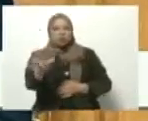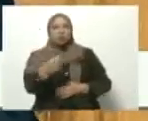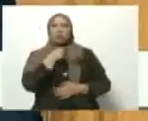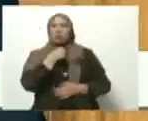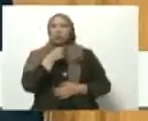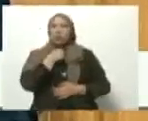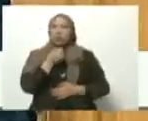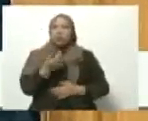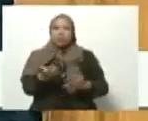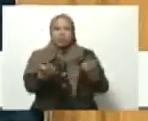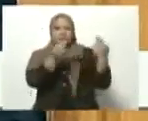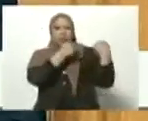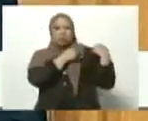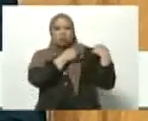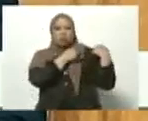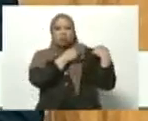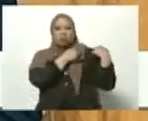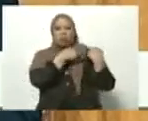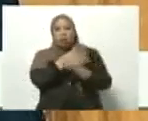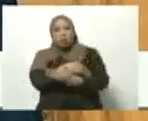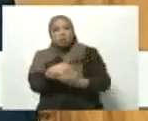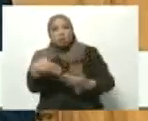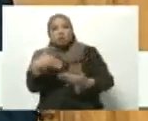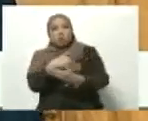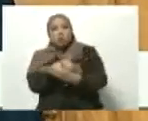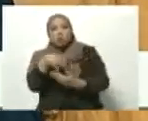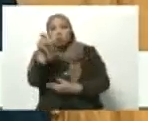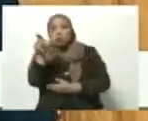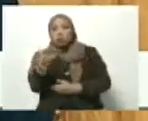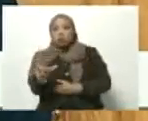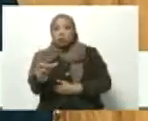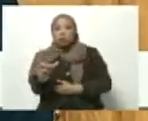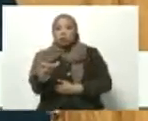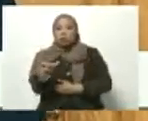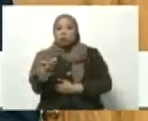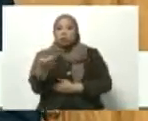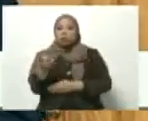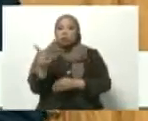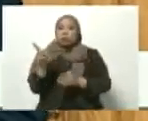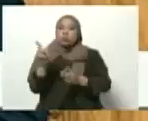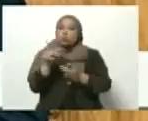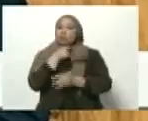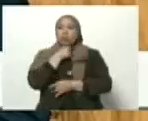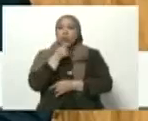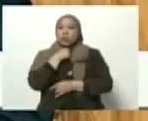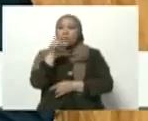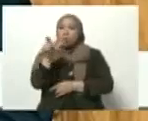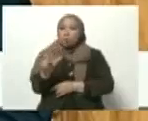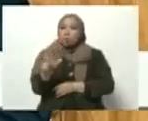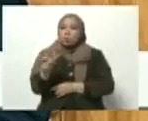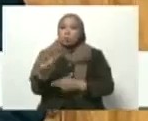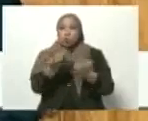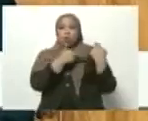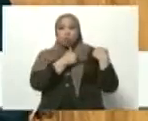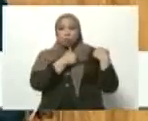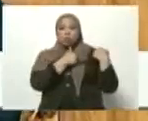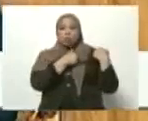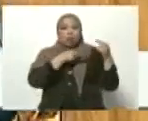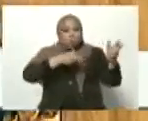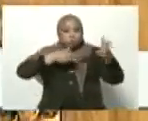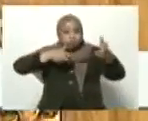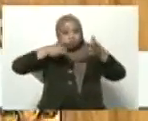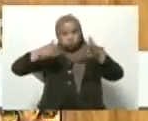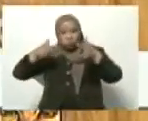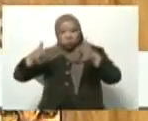que es responsable de millones de muertos. Pero Kissinger está diciendo algo para Estados Unidos hoy que tiene sentido. Kissinger está